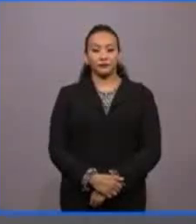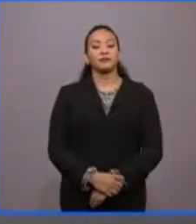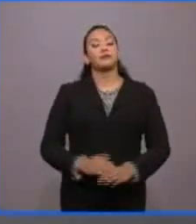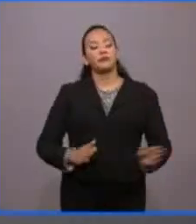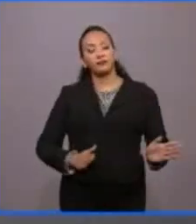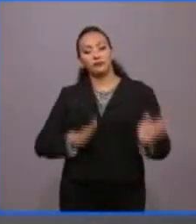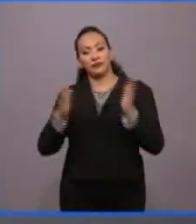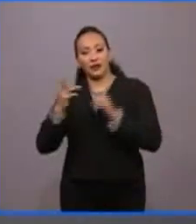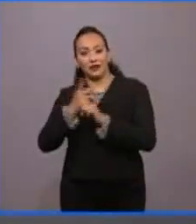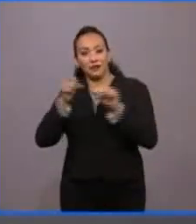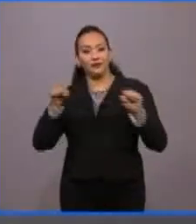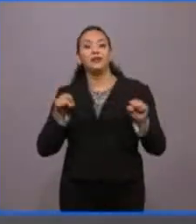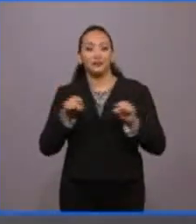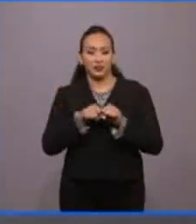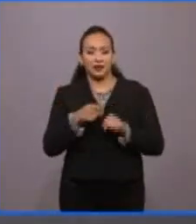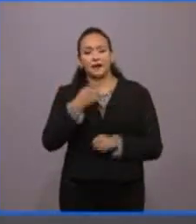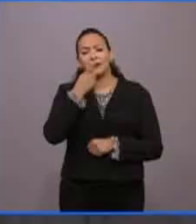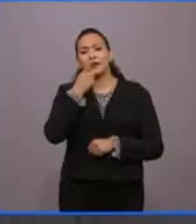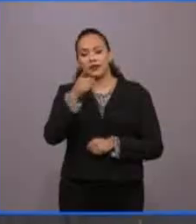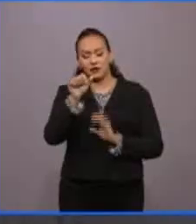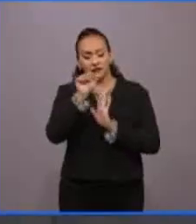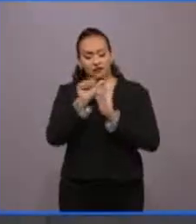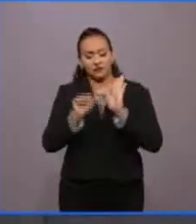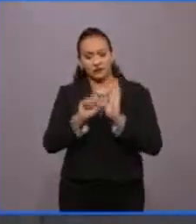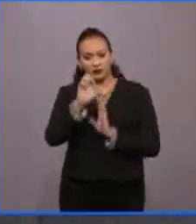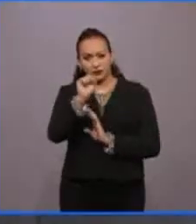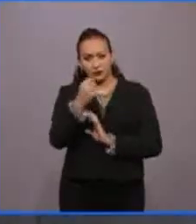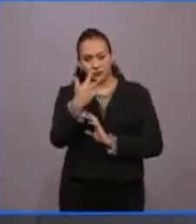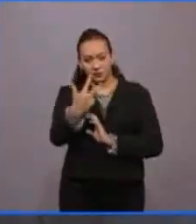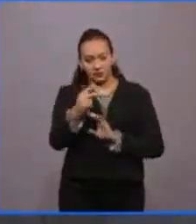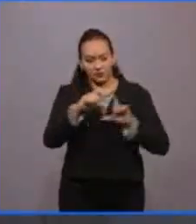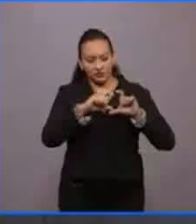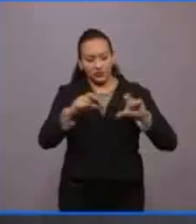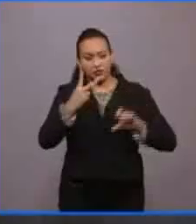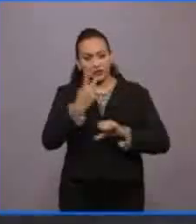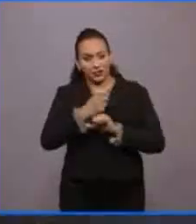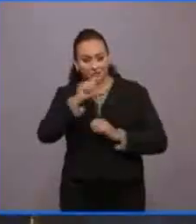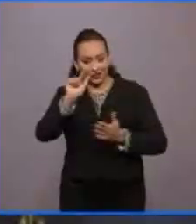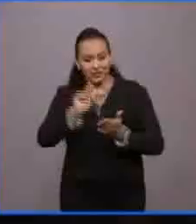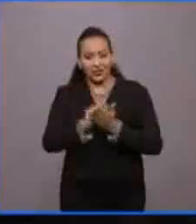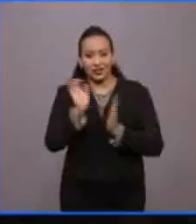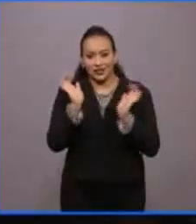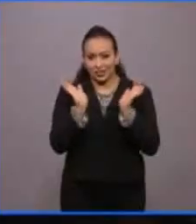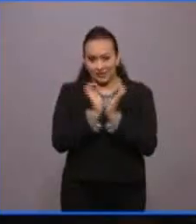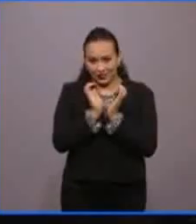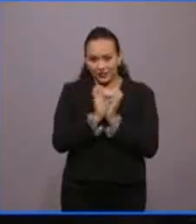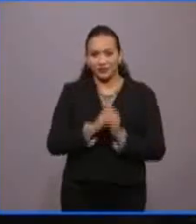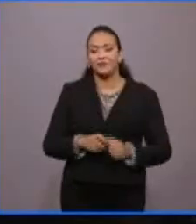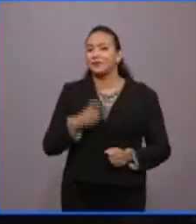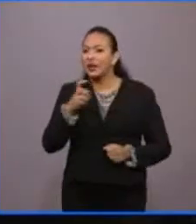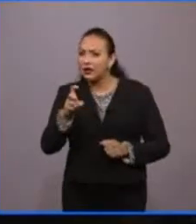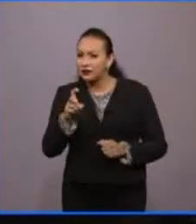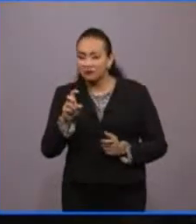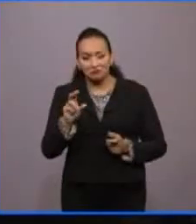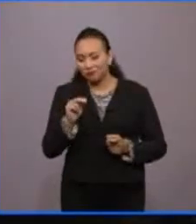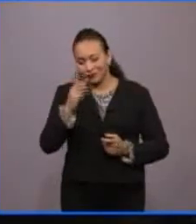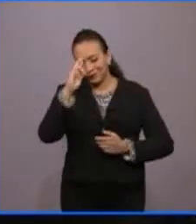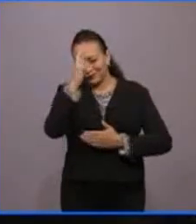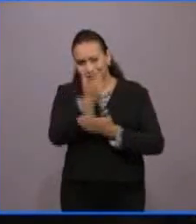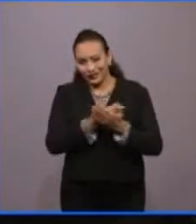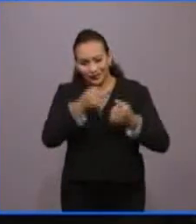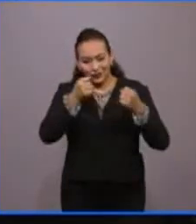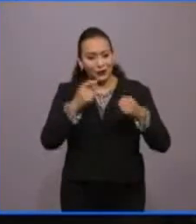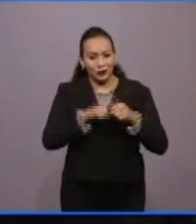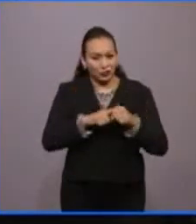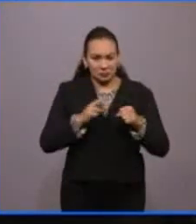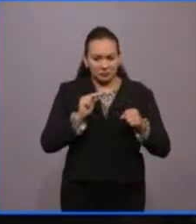Por su parte, la segunda sala de la Corte determinó que el artículo 68, fracción segunda de la Ley del ISSSTE, no viola el derecho a la seguridad